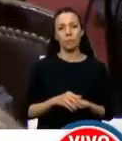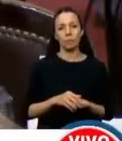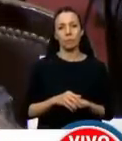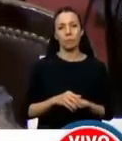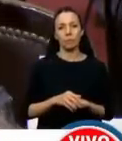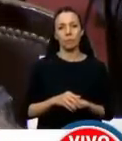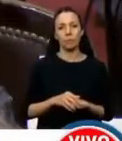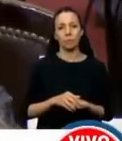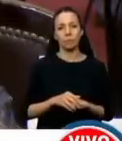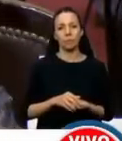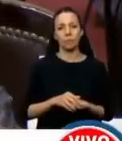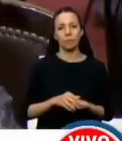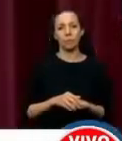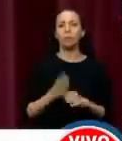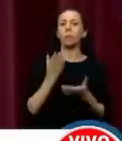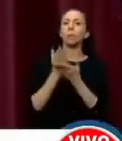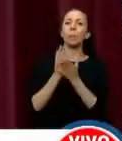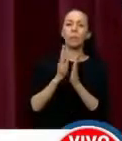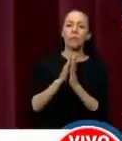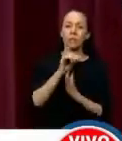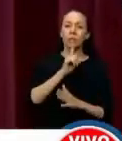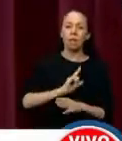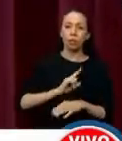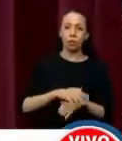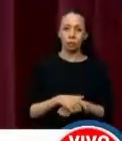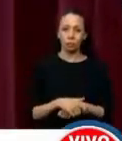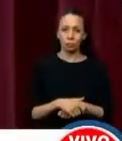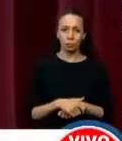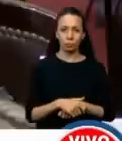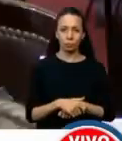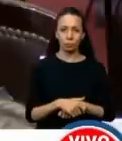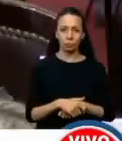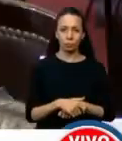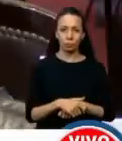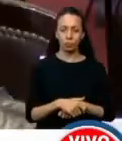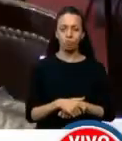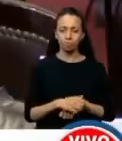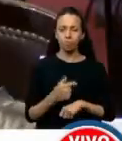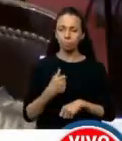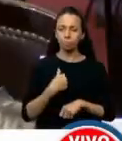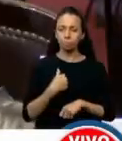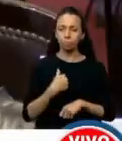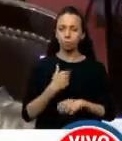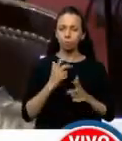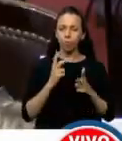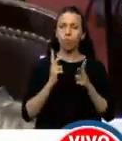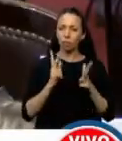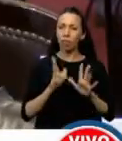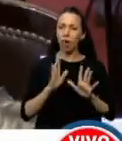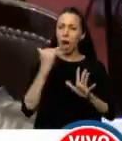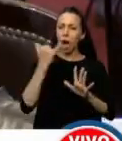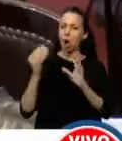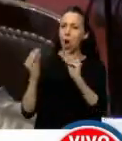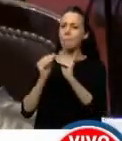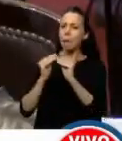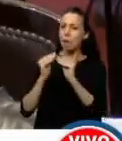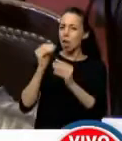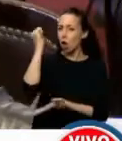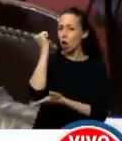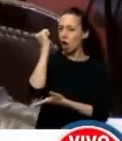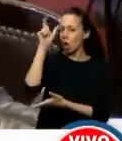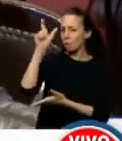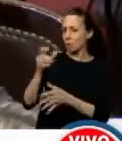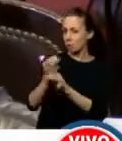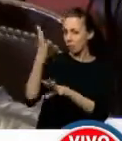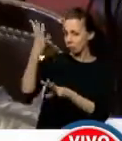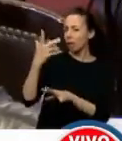dado, que creemos que no se dieron y que nosotros lo hemos planteado hacia adentro y bueno, creemos que no se ha tomado. Es Federico Fagioli, diputado nacional por el